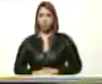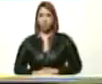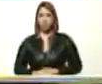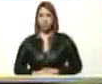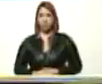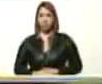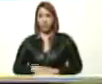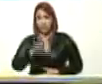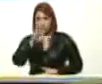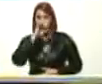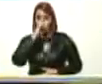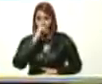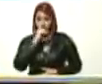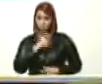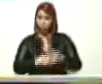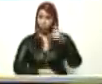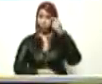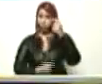5 años,